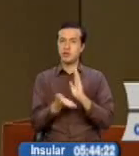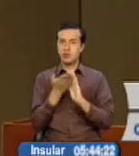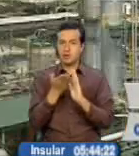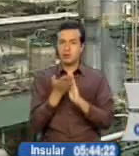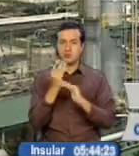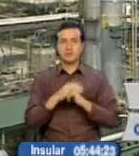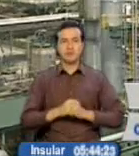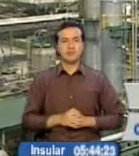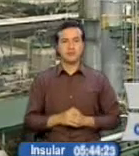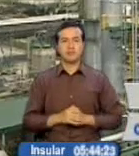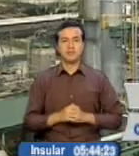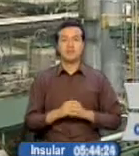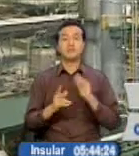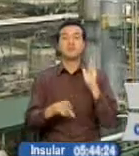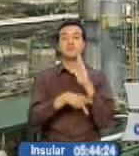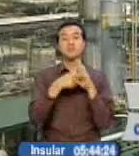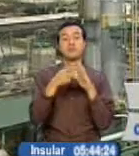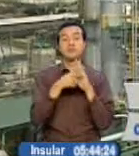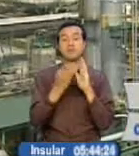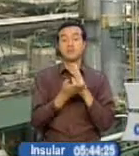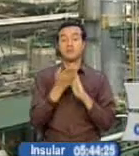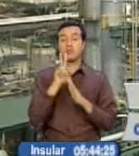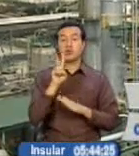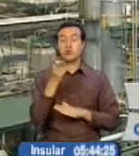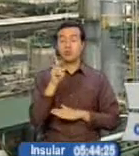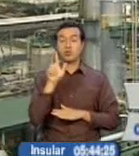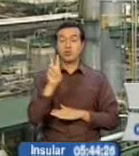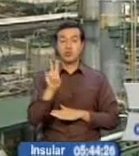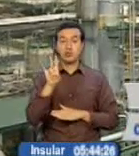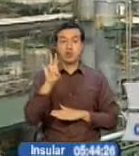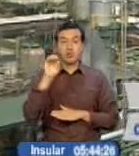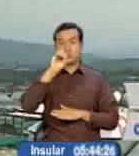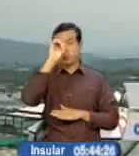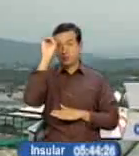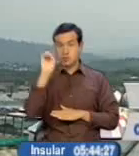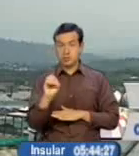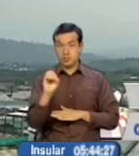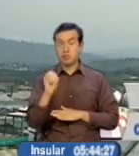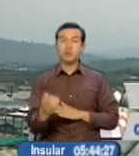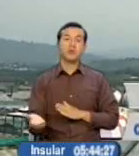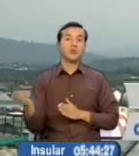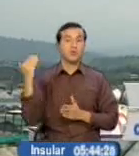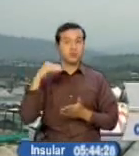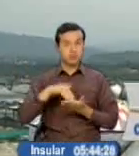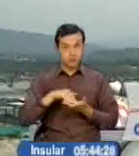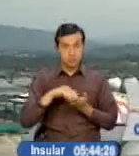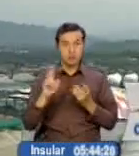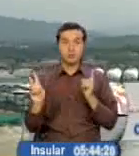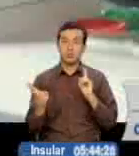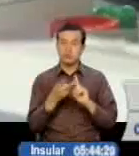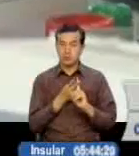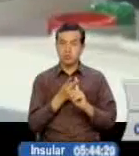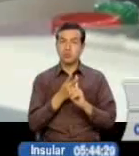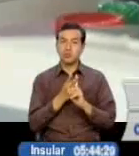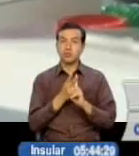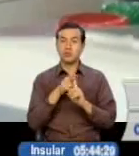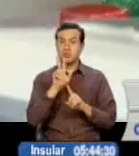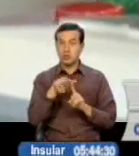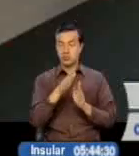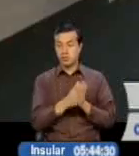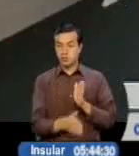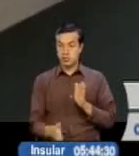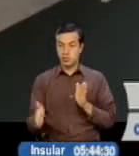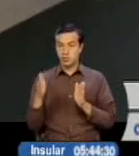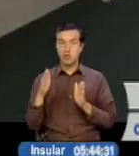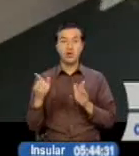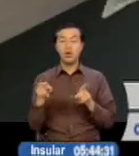positivo. El sector petrolero creció en un 2.7%, nuevamente en el segundo trimestre de este año. También el